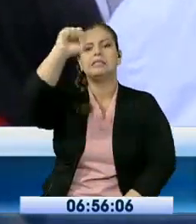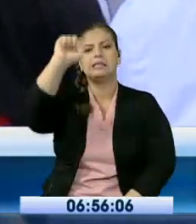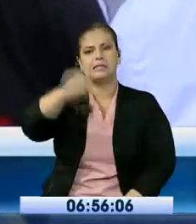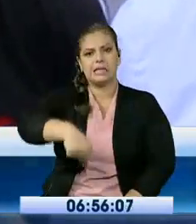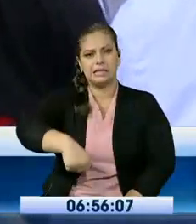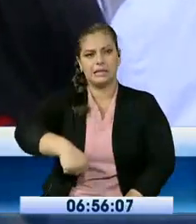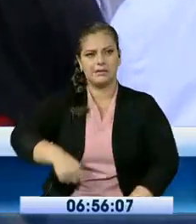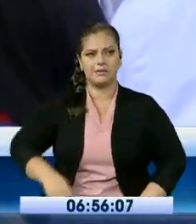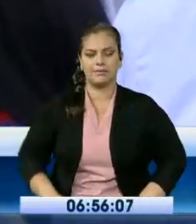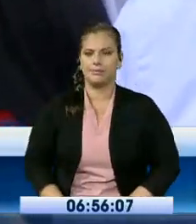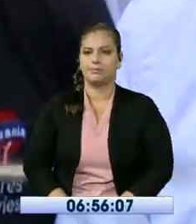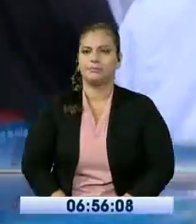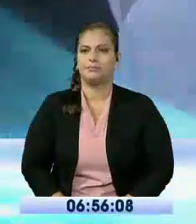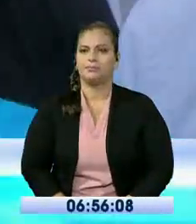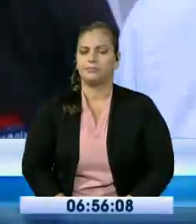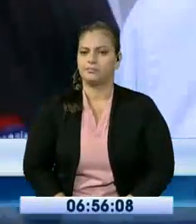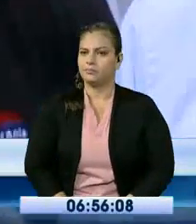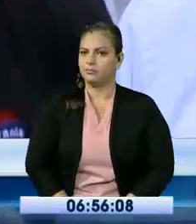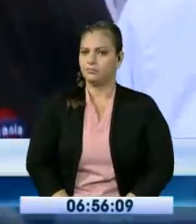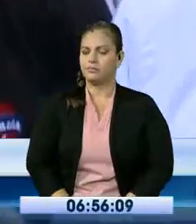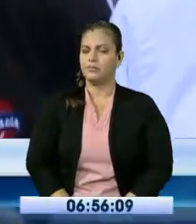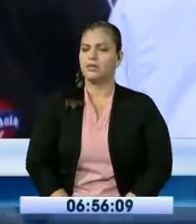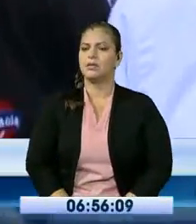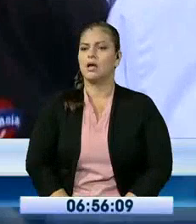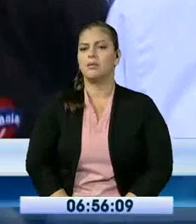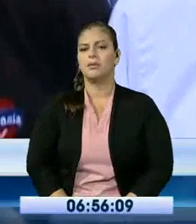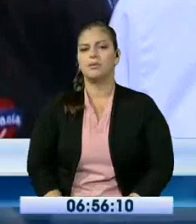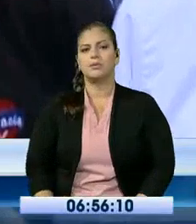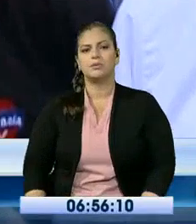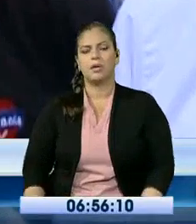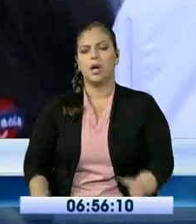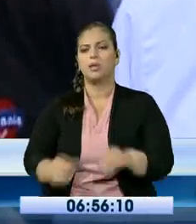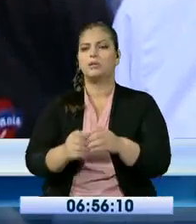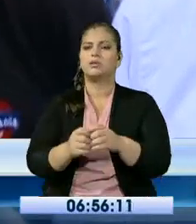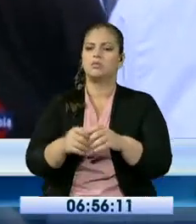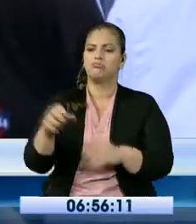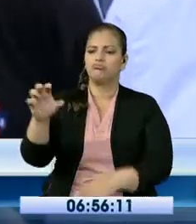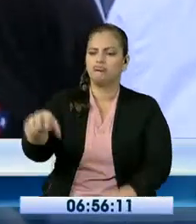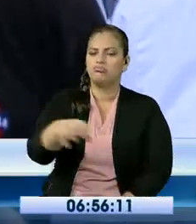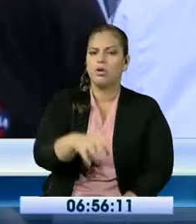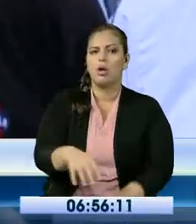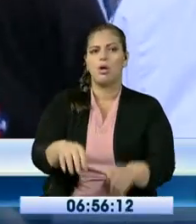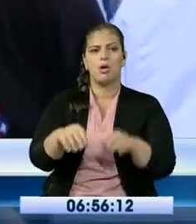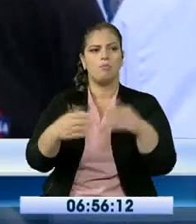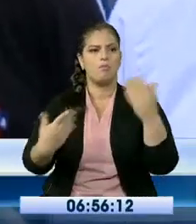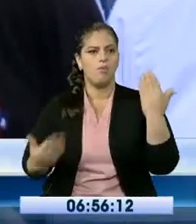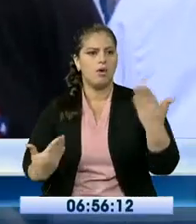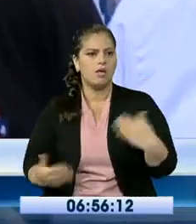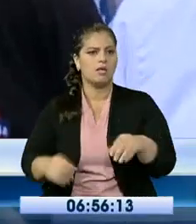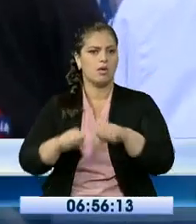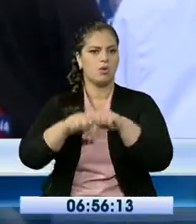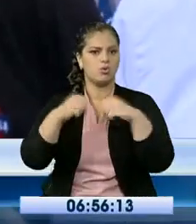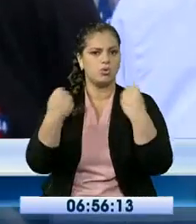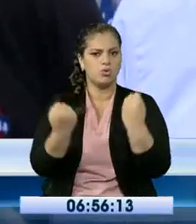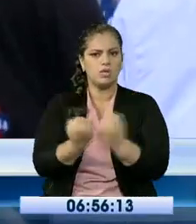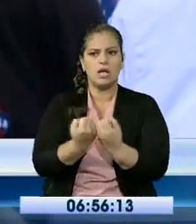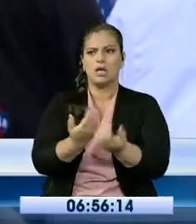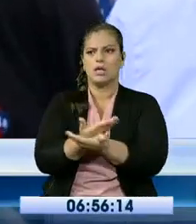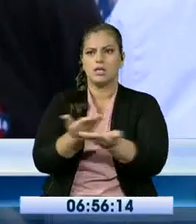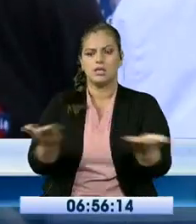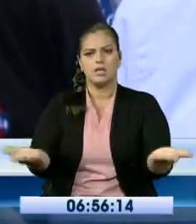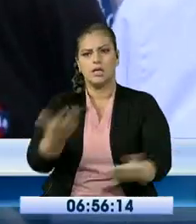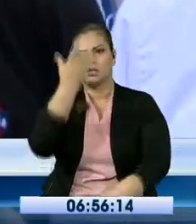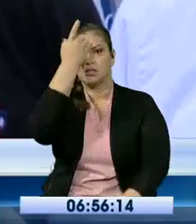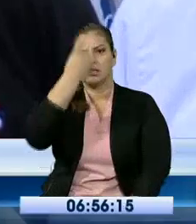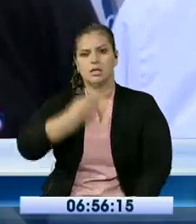sectores políticos y sociales, de la gran mayoría de ecuatorianos que queremos recuperar el sentido democrático,